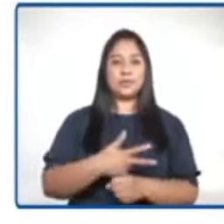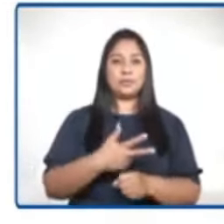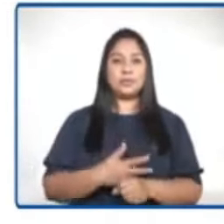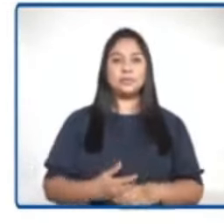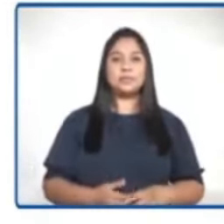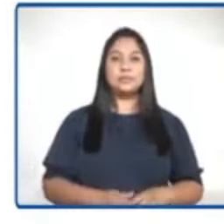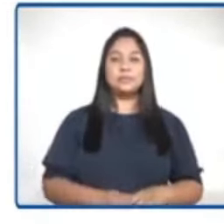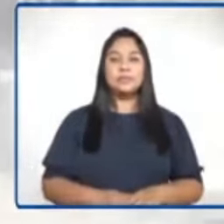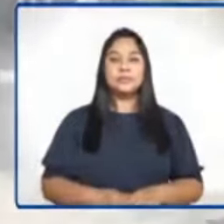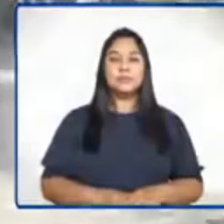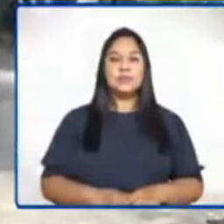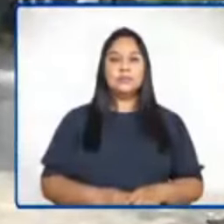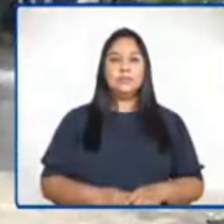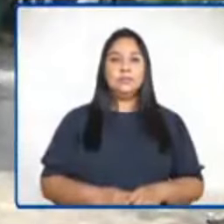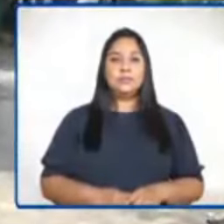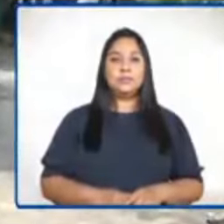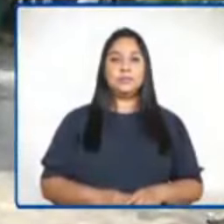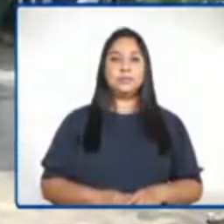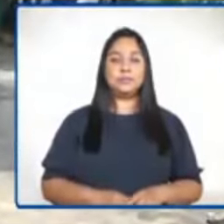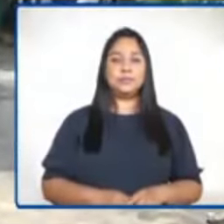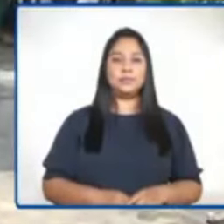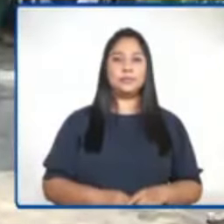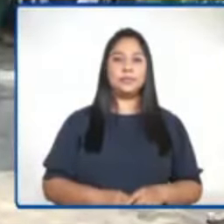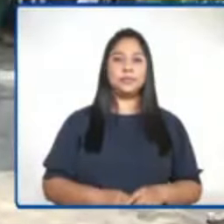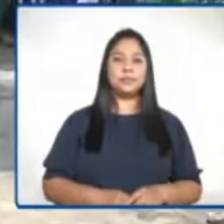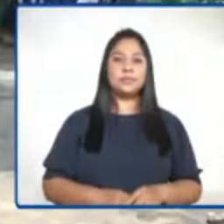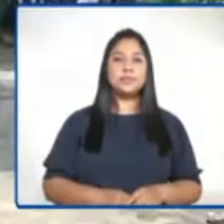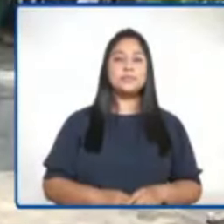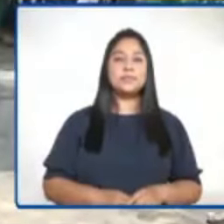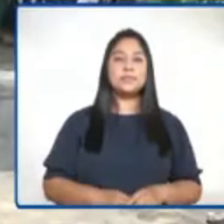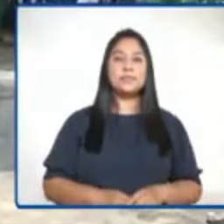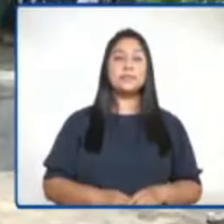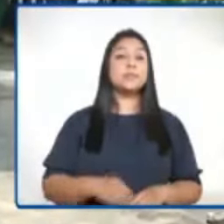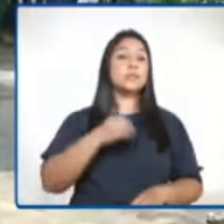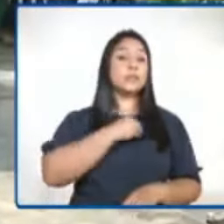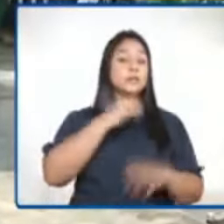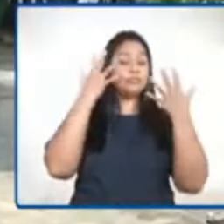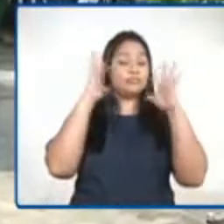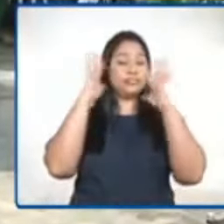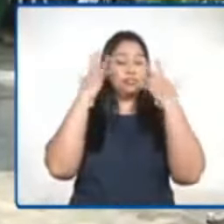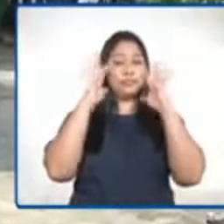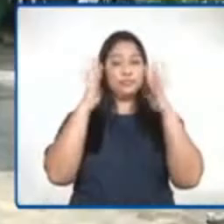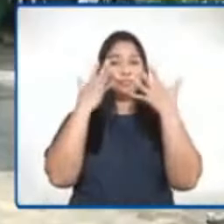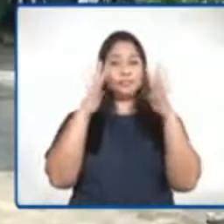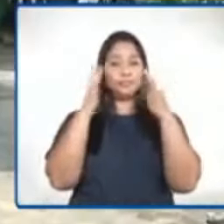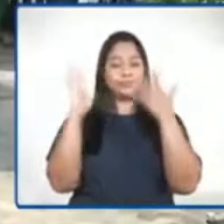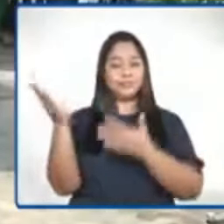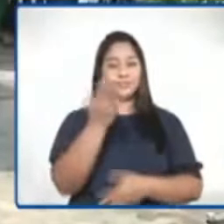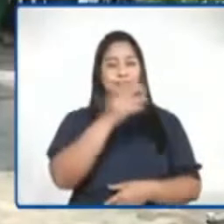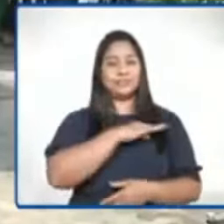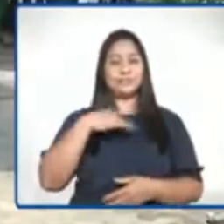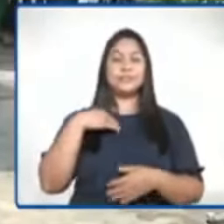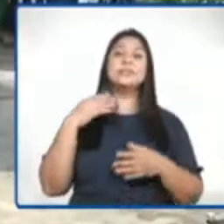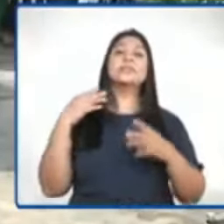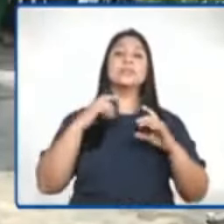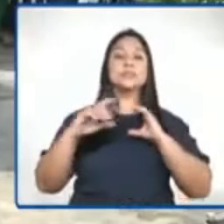de Guatemala. Quisiera pedirles un fuerte aplauso, por favor, para el Ministerio de